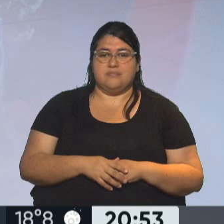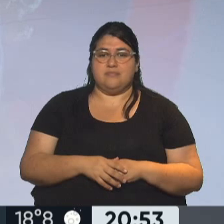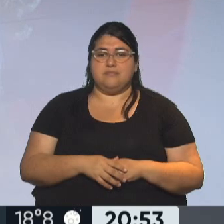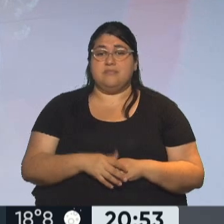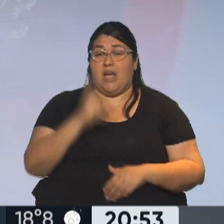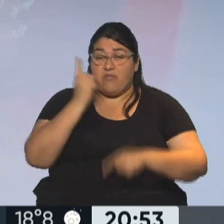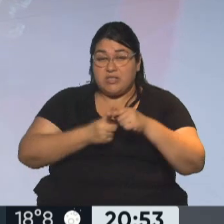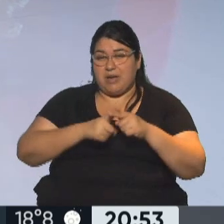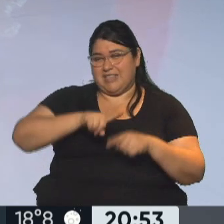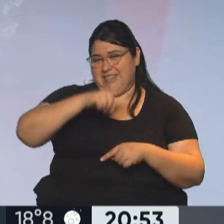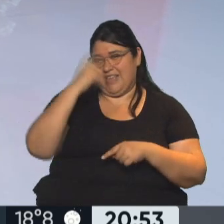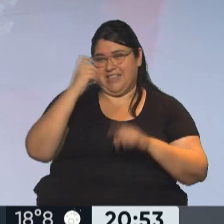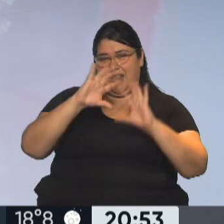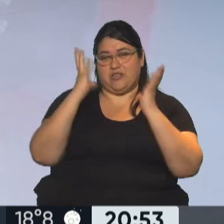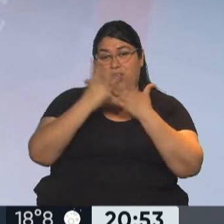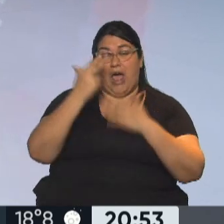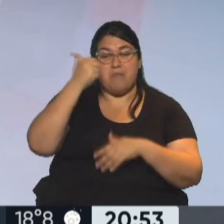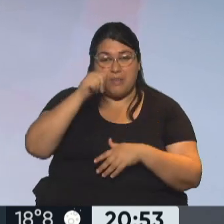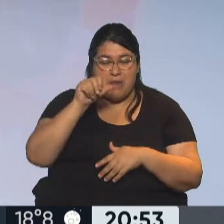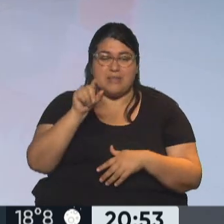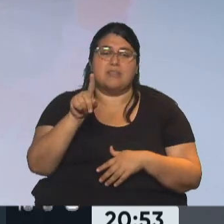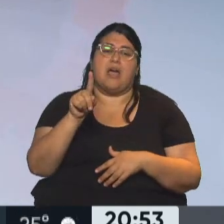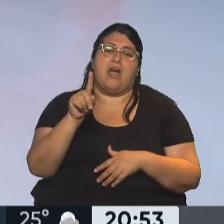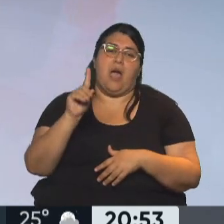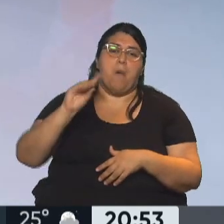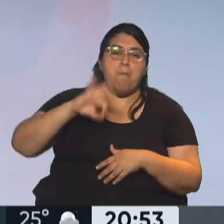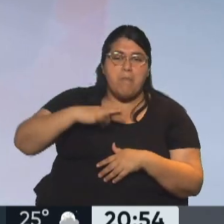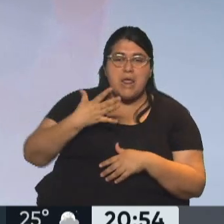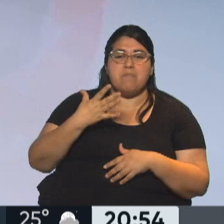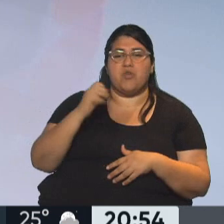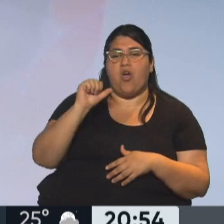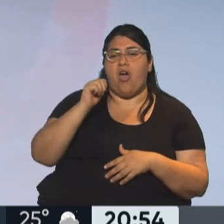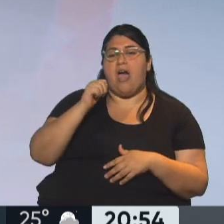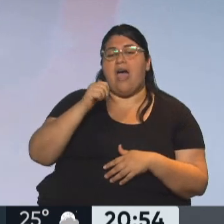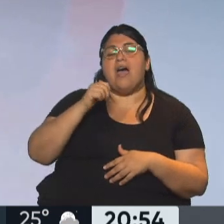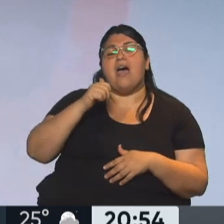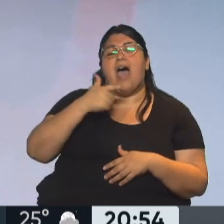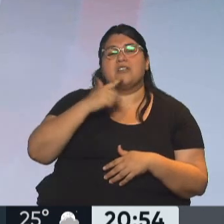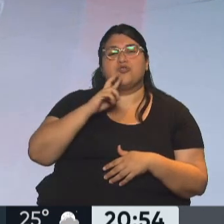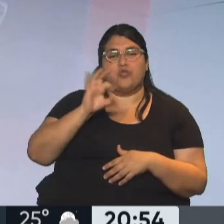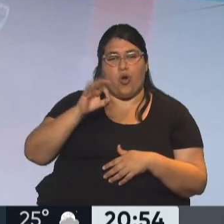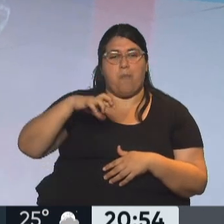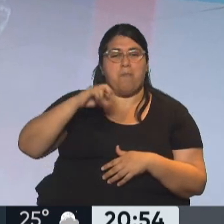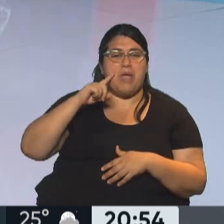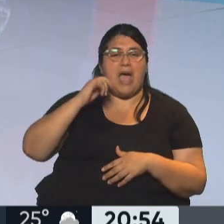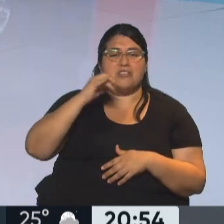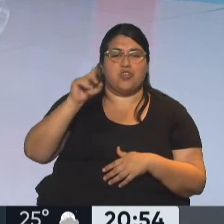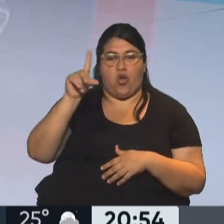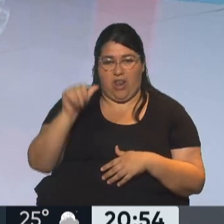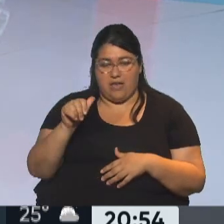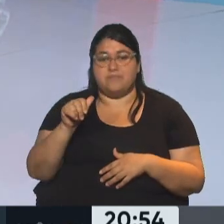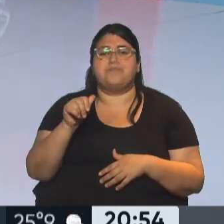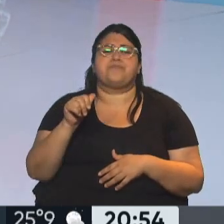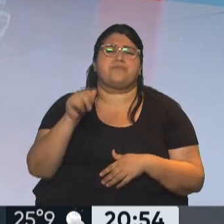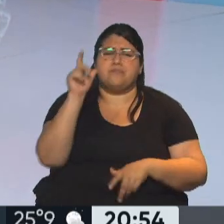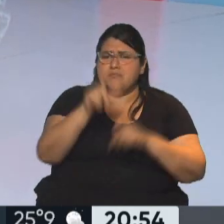En el Festival Internacional de Cine de Mar del Plata, Ricardo Darín recibió el premio Astor Piazzolla a la trayectoria. La multitud, o